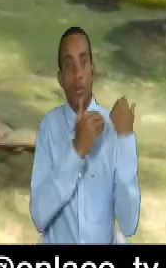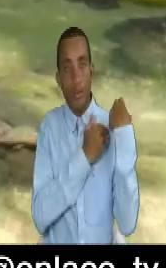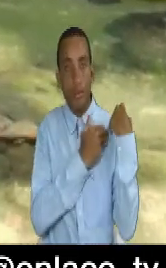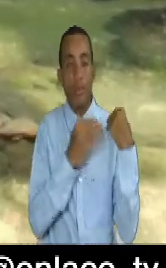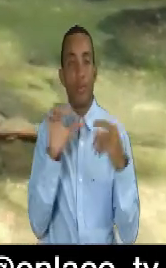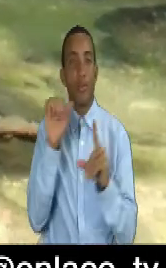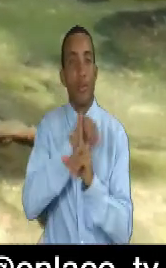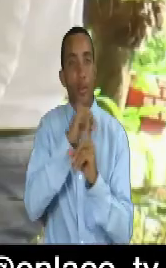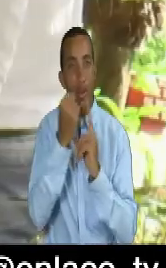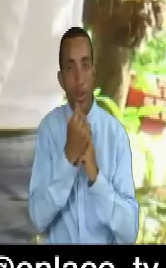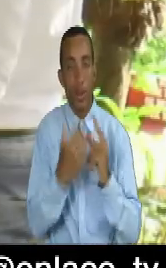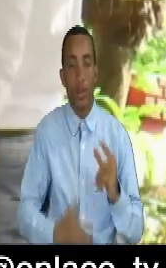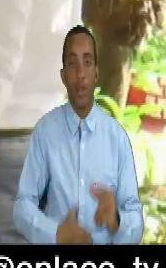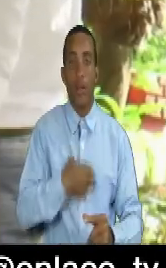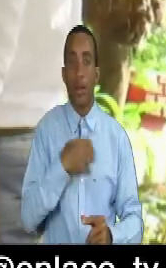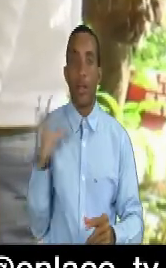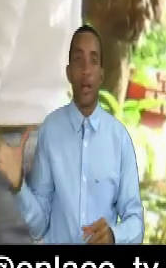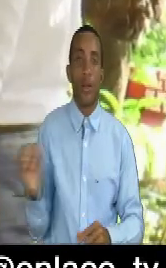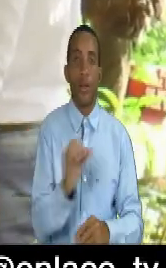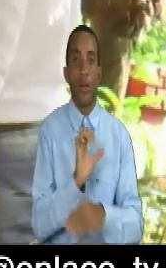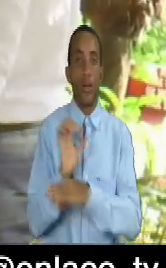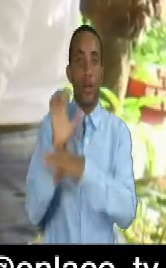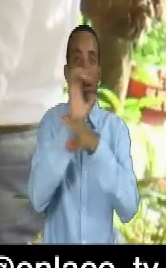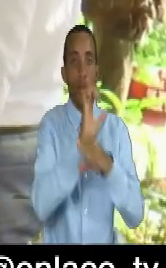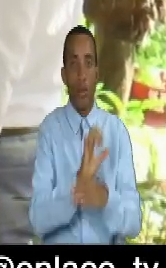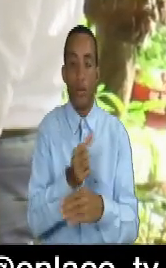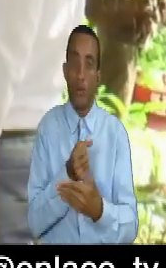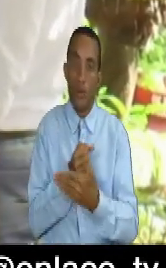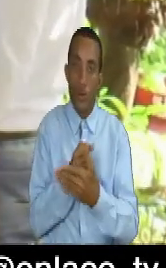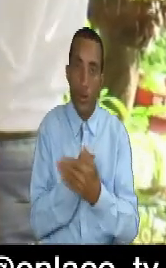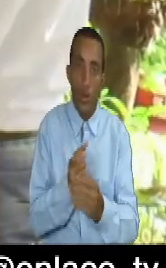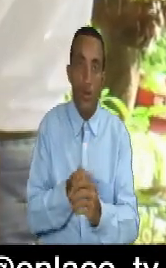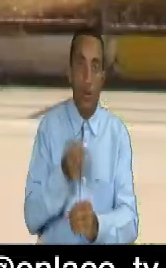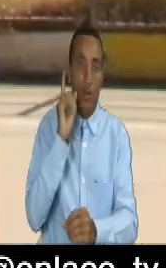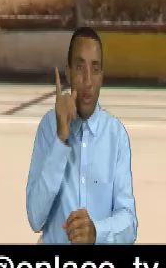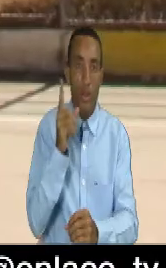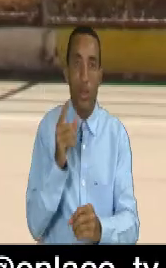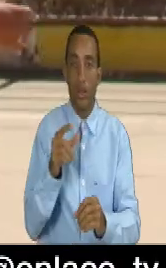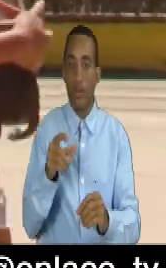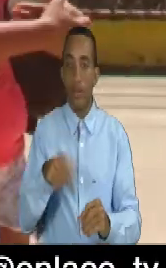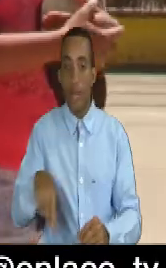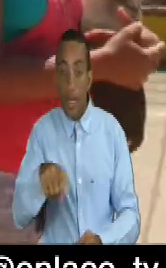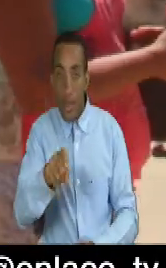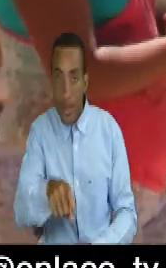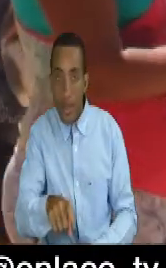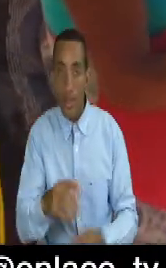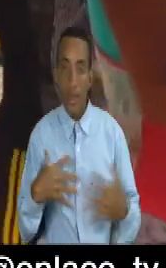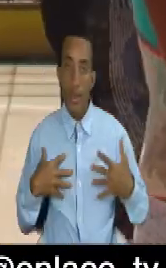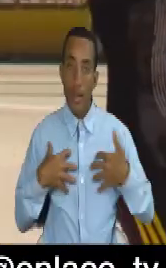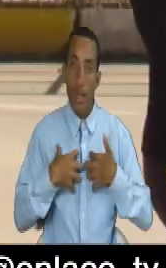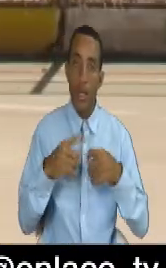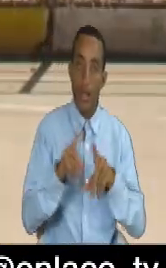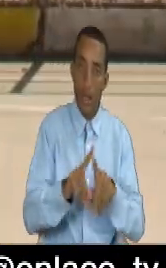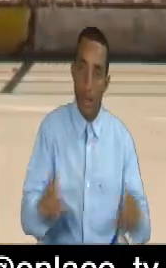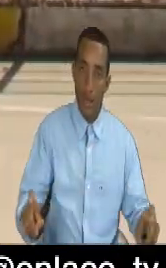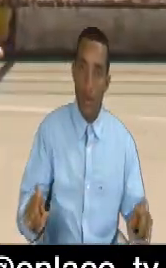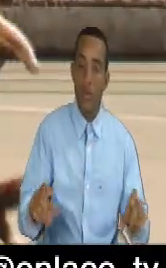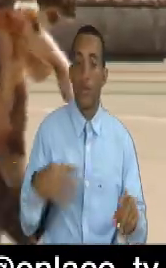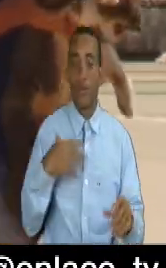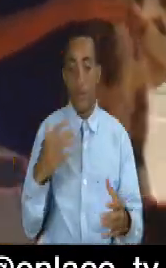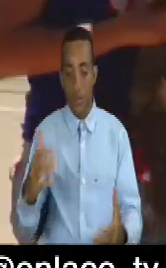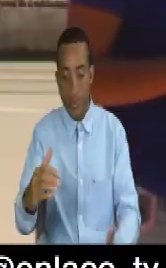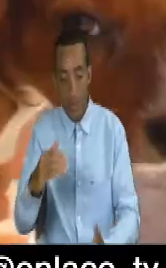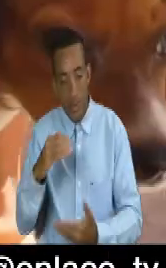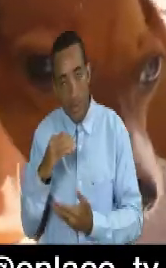civil como a las instituciones. La gestión de políticas que atienden las necesidades de la diversidad animal hasta la adopción de las